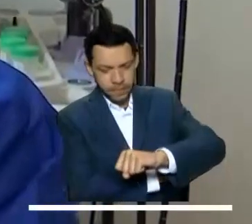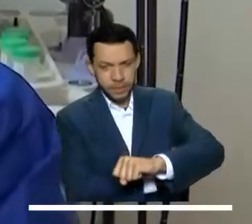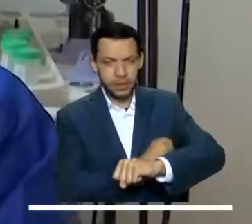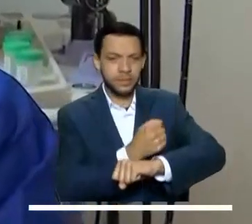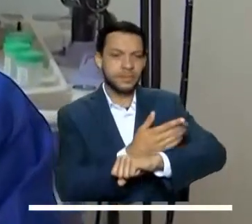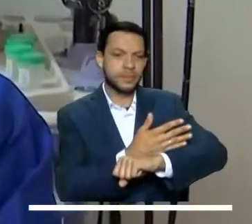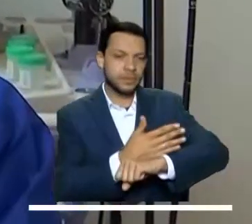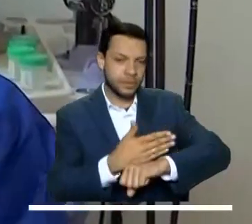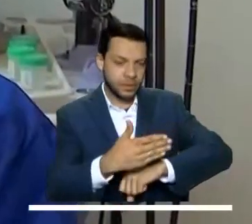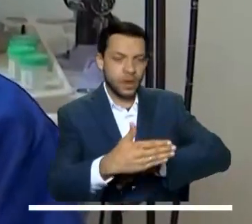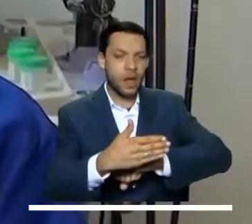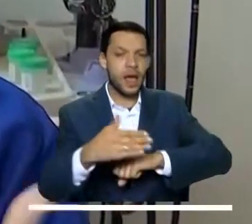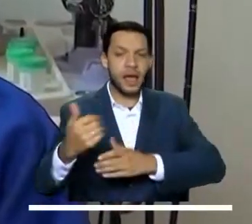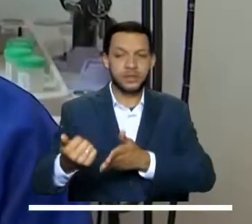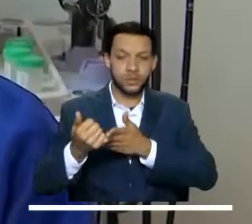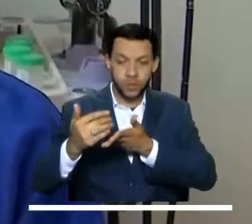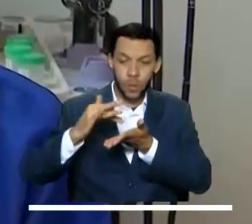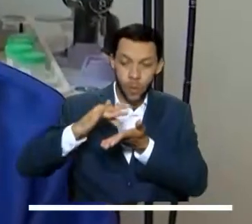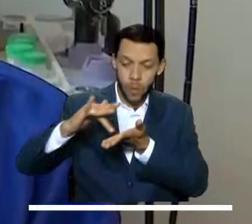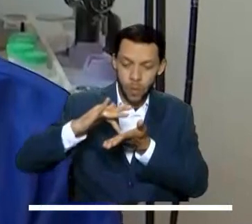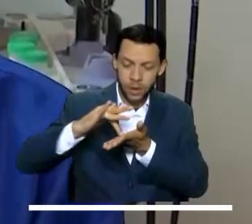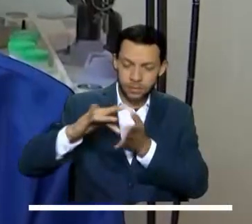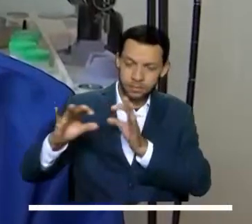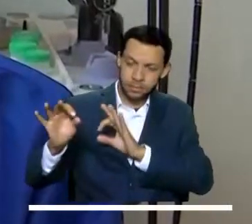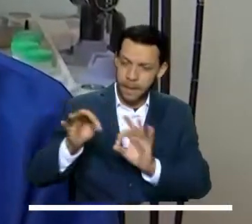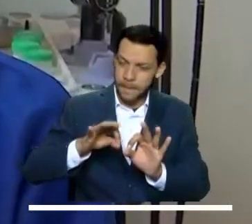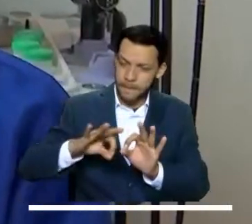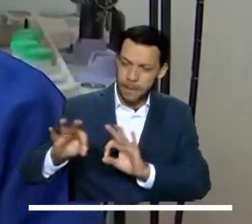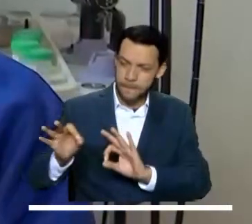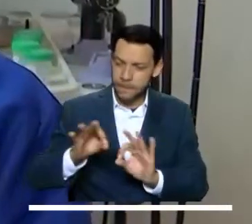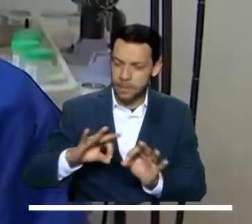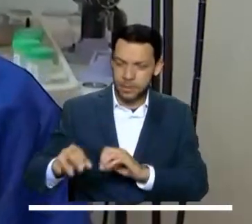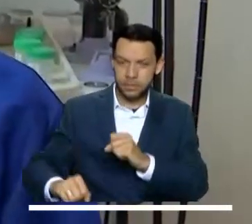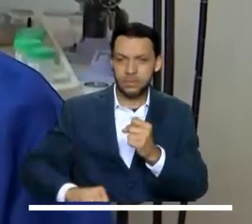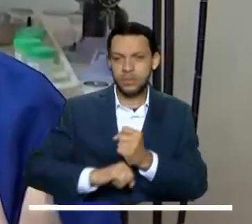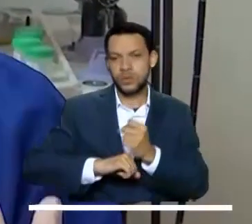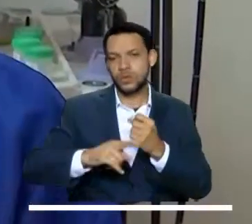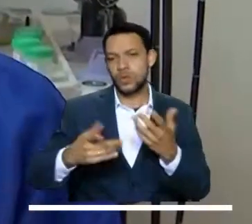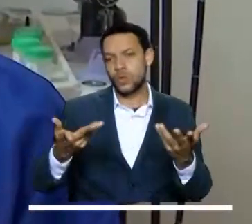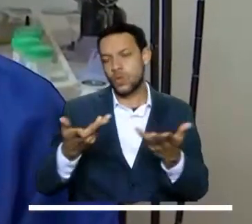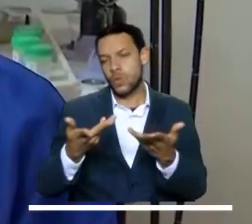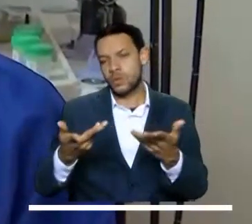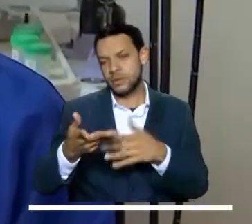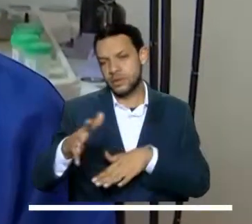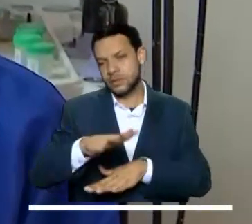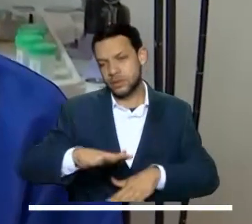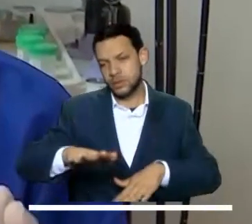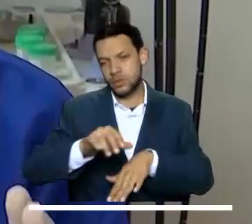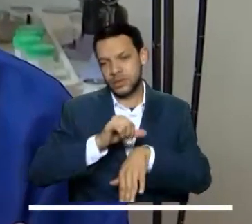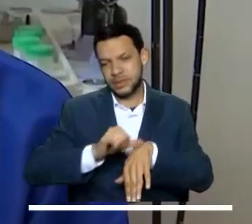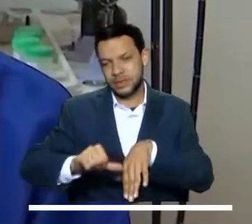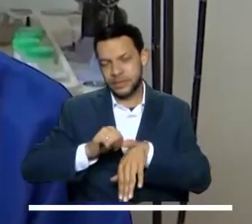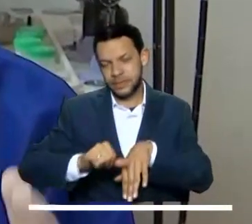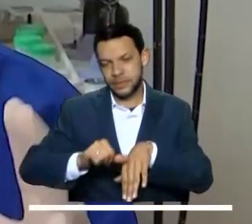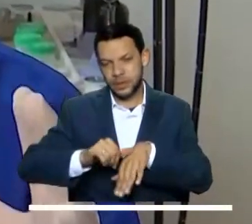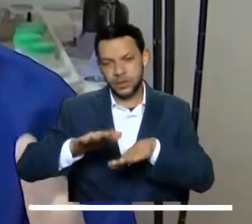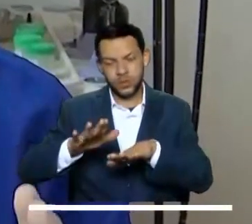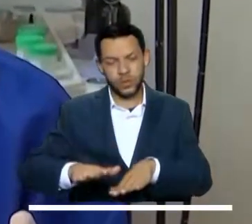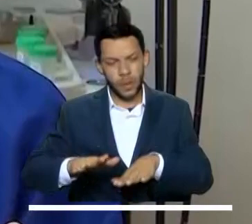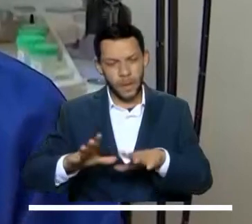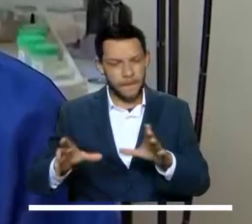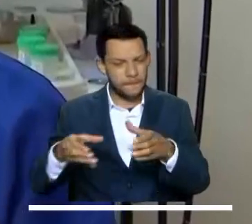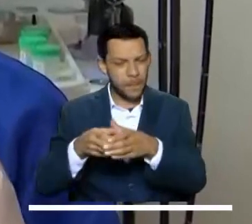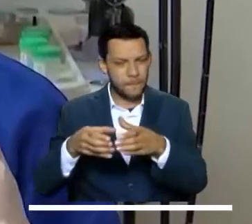intensivo o a un servicio de urgencias, o en alguna complicación de sangrado digestivo llevar al paciente a un quirófano. De ahí la importancia de estar ubicada la sala de endoscopia dentro